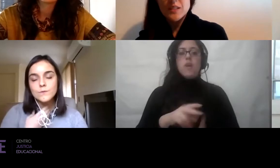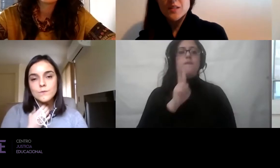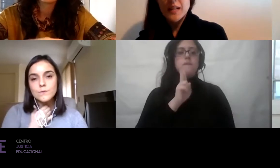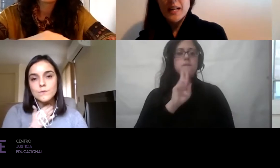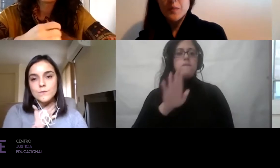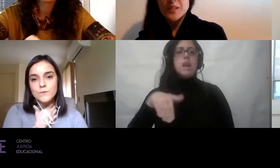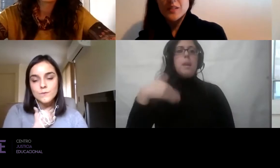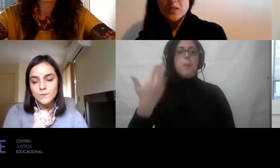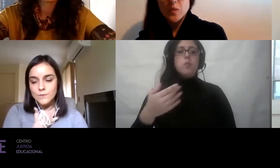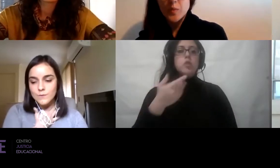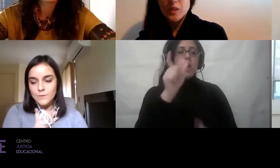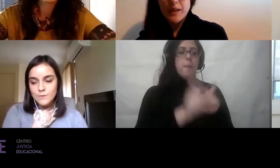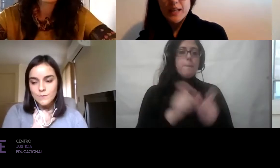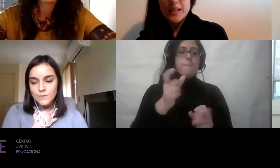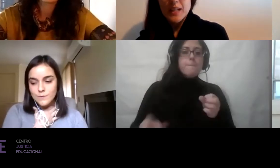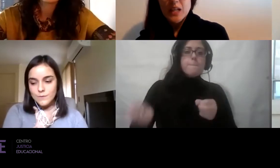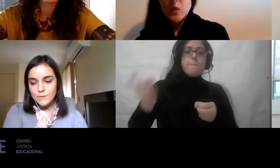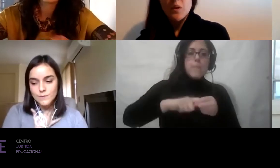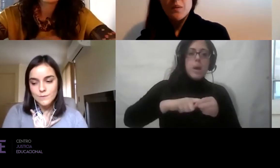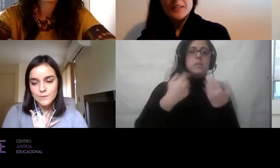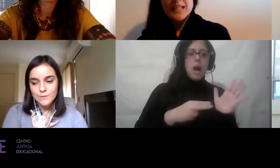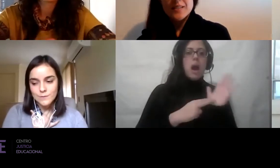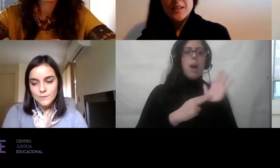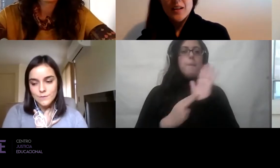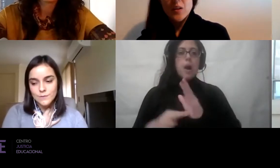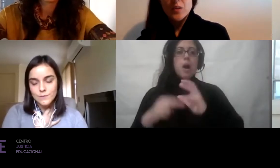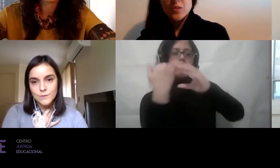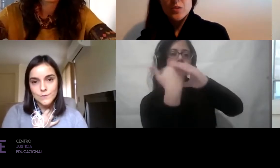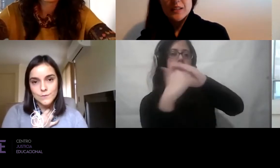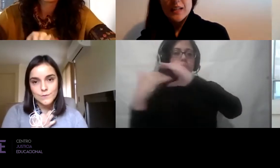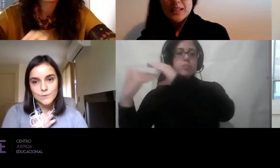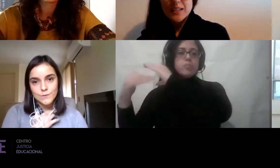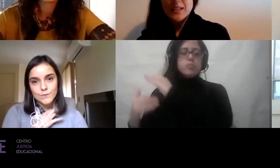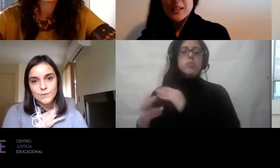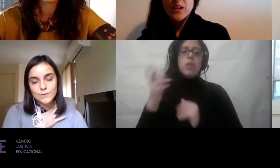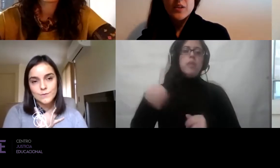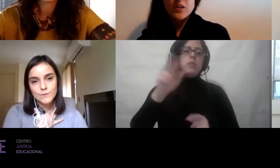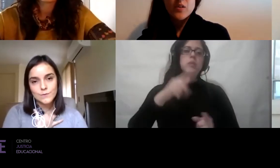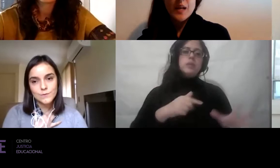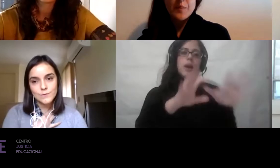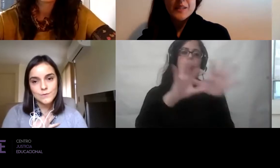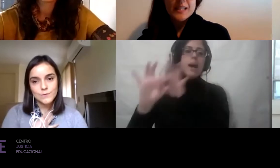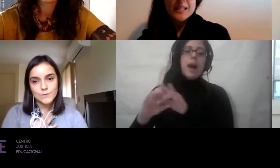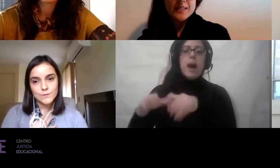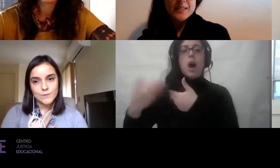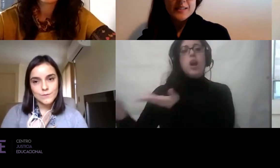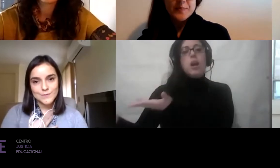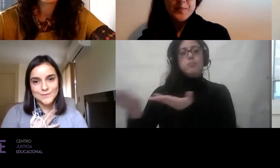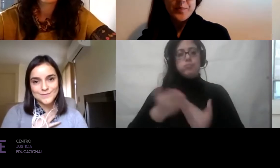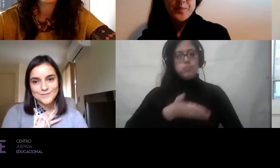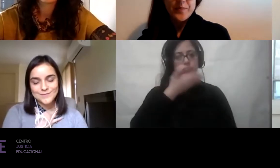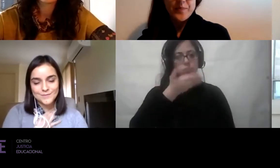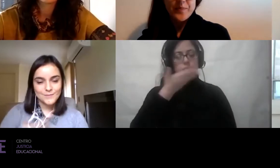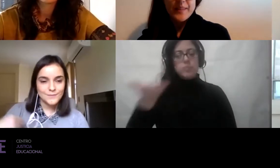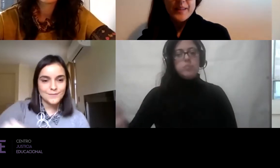inscritos recibirán la presentación por email. Nuevamente les agradezco a todos estar aquí y los dejo con las panelistas.